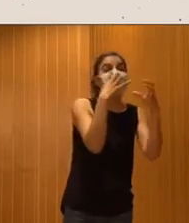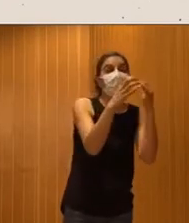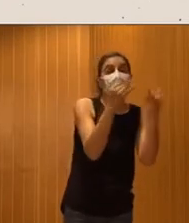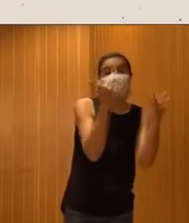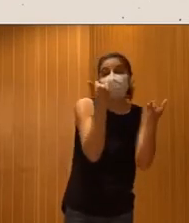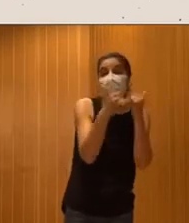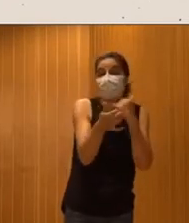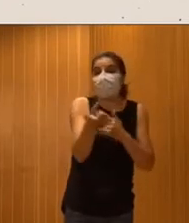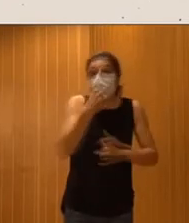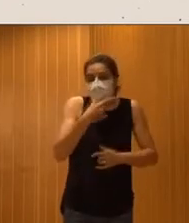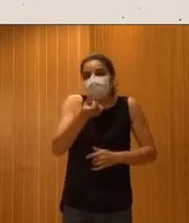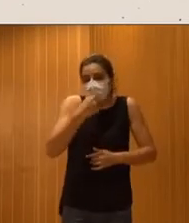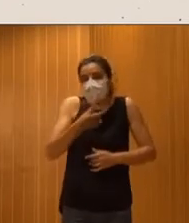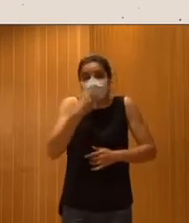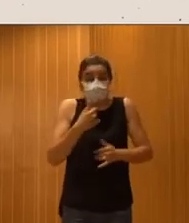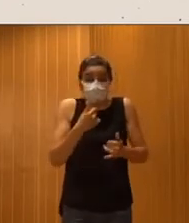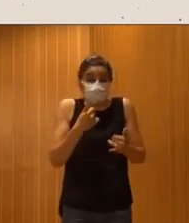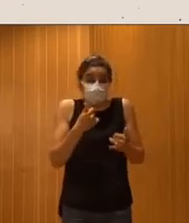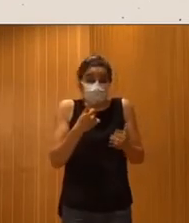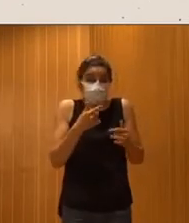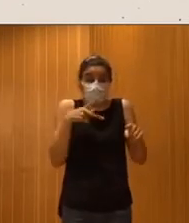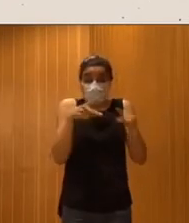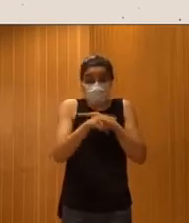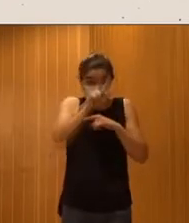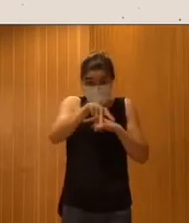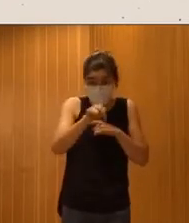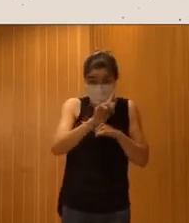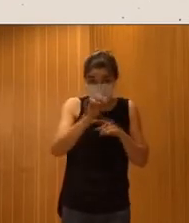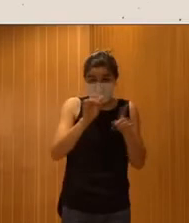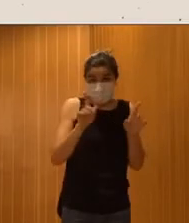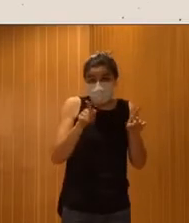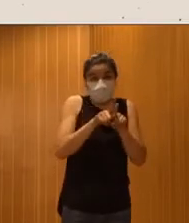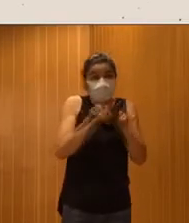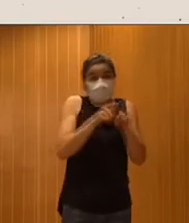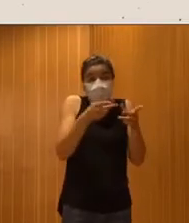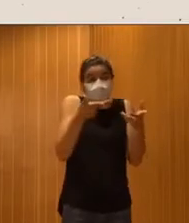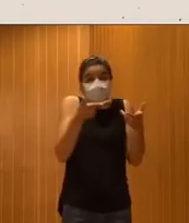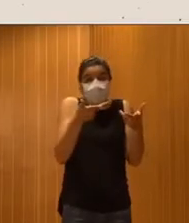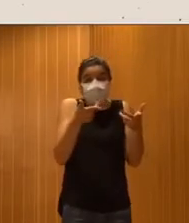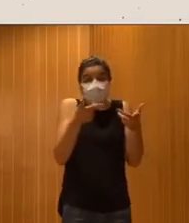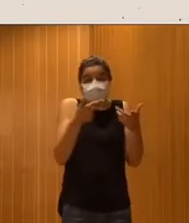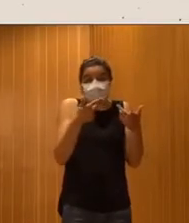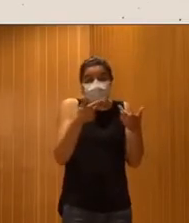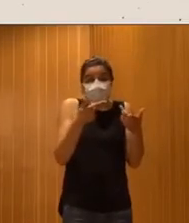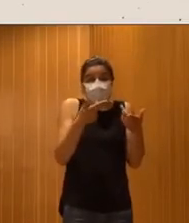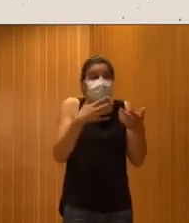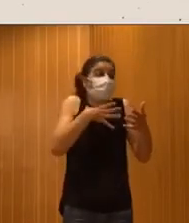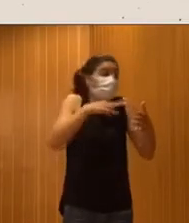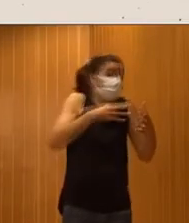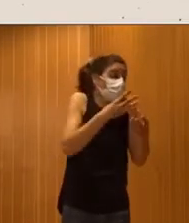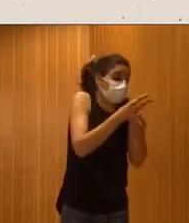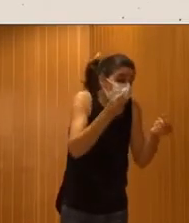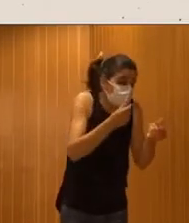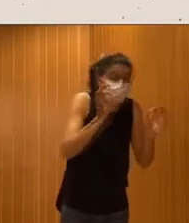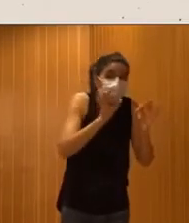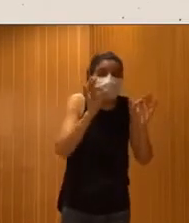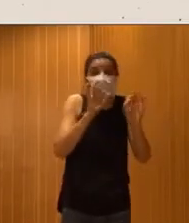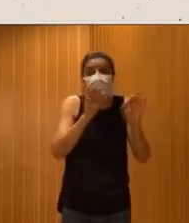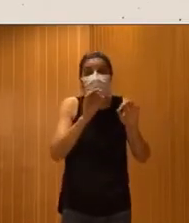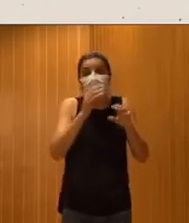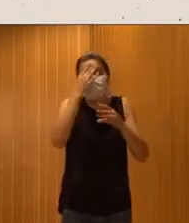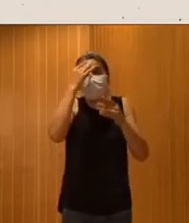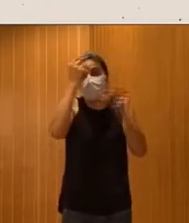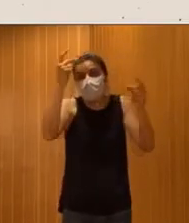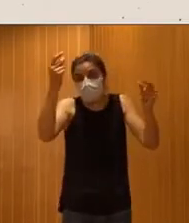¿no? Sí, con fármacos, pero gritará mientras viva, o hasta que se le pase, o hasta que se dé